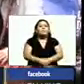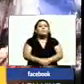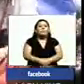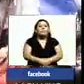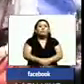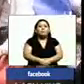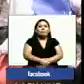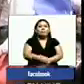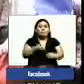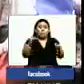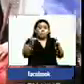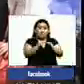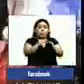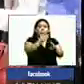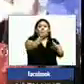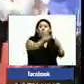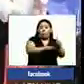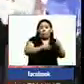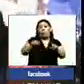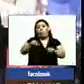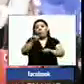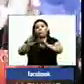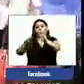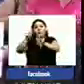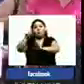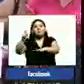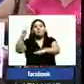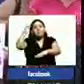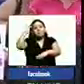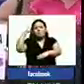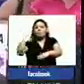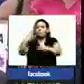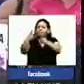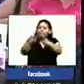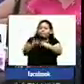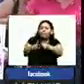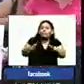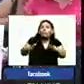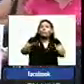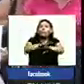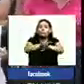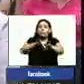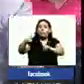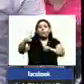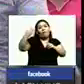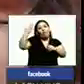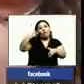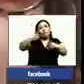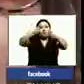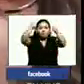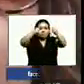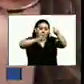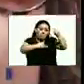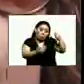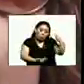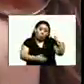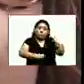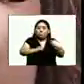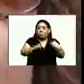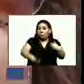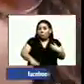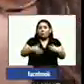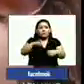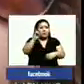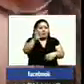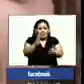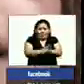Como ella, otras 16 mujeres piden libertad, tras haber sido acusadas de abortar, delito que